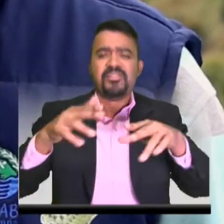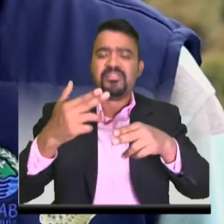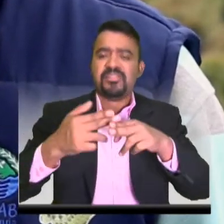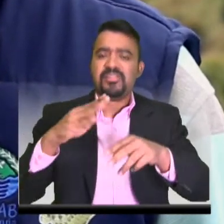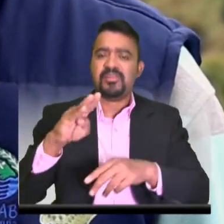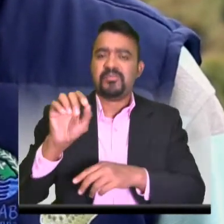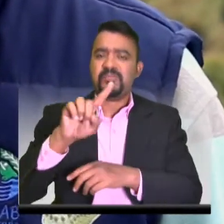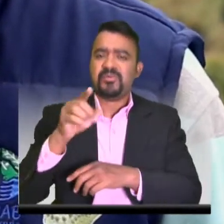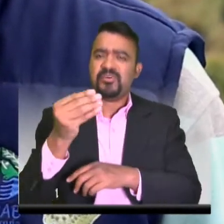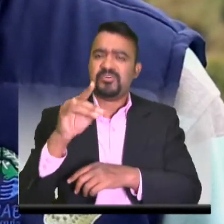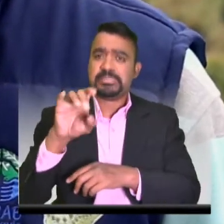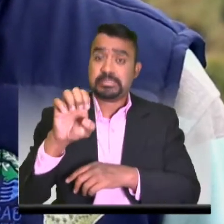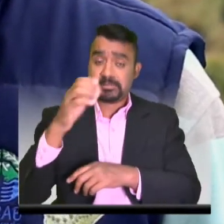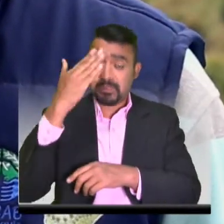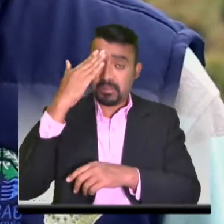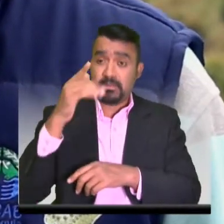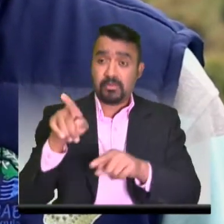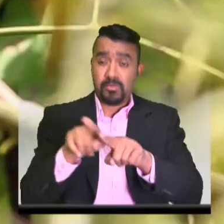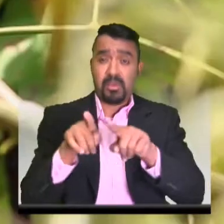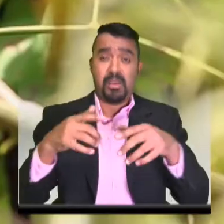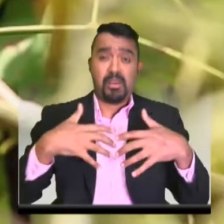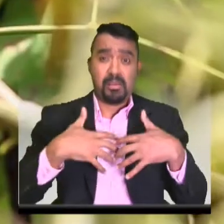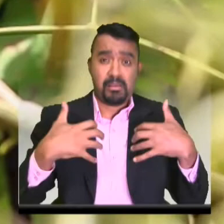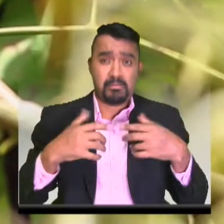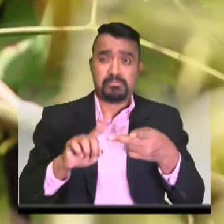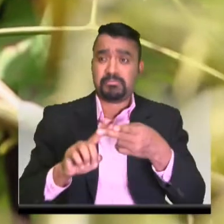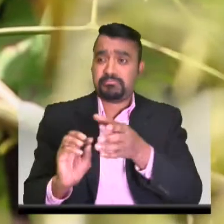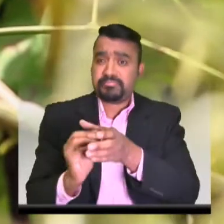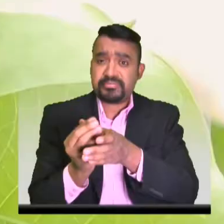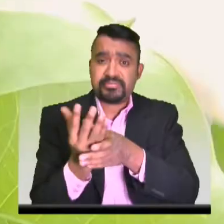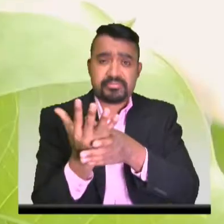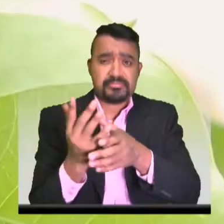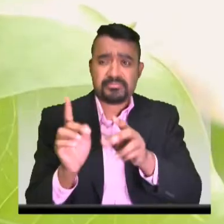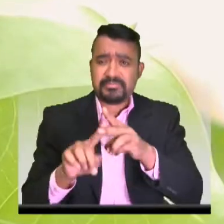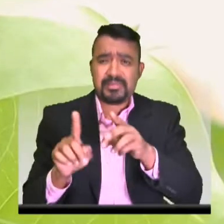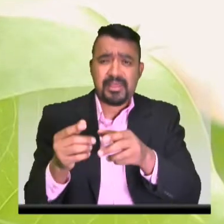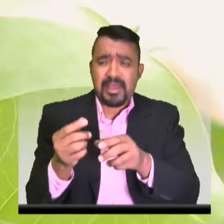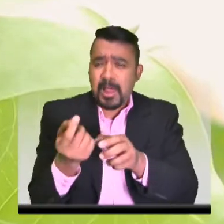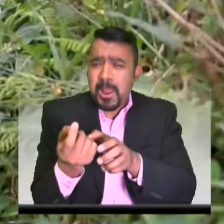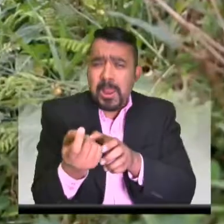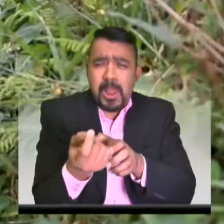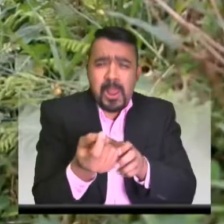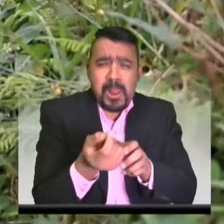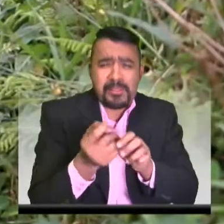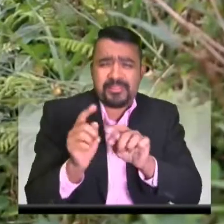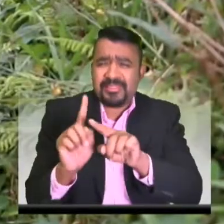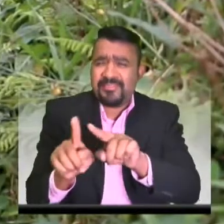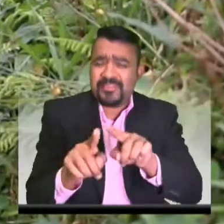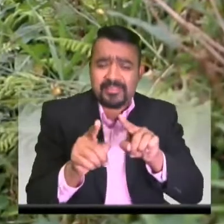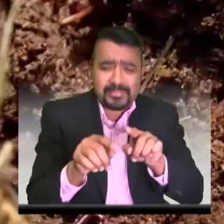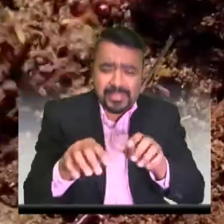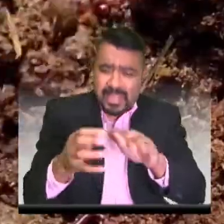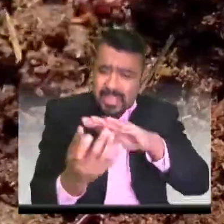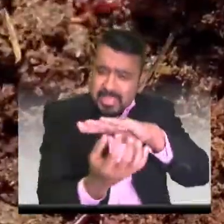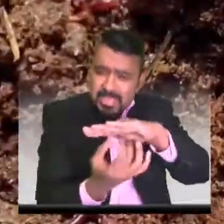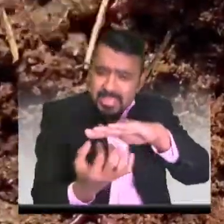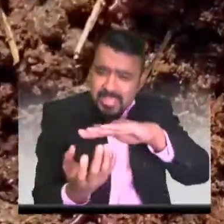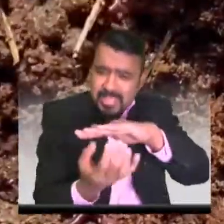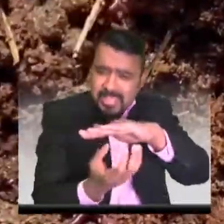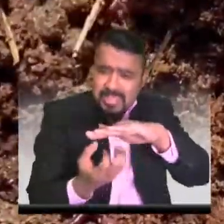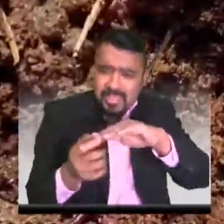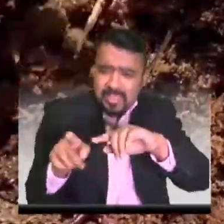diversidad no solamente de especies vegetales, sino de microorganismos, de macroorganismos,